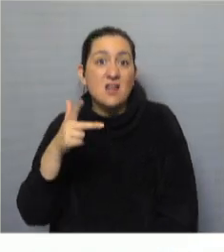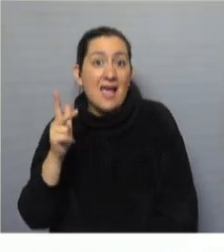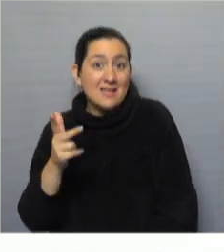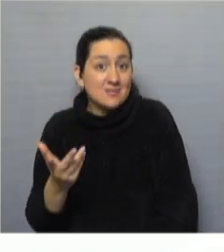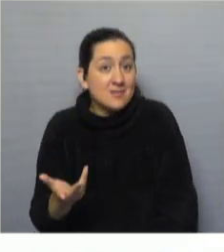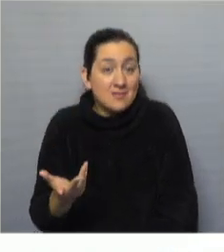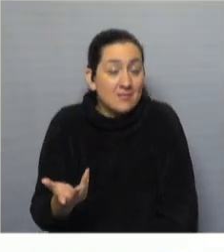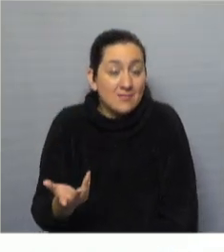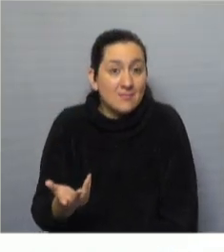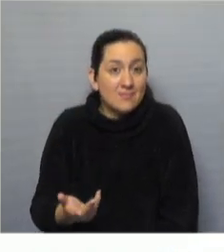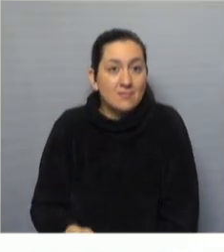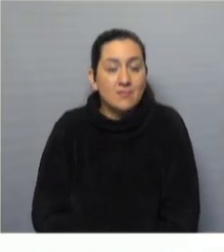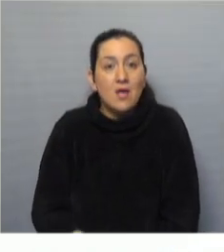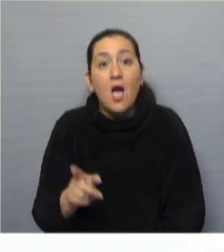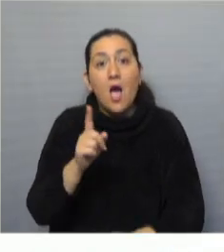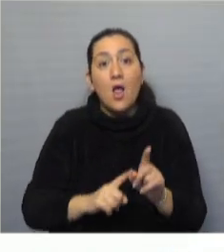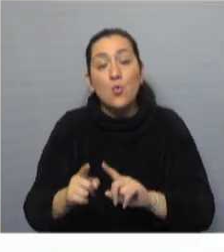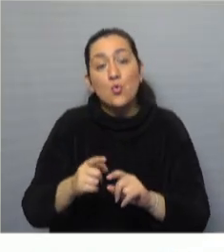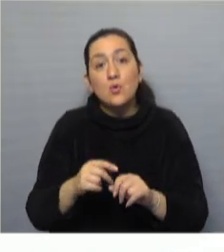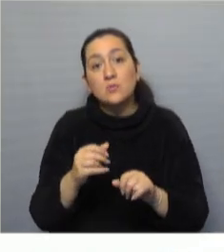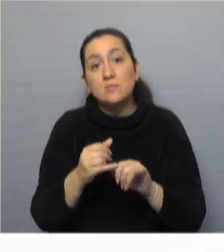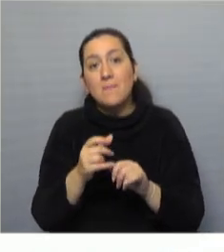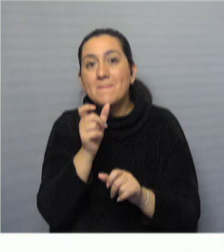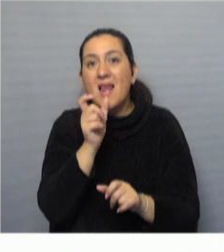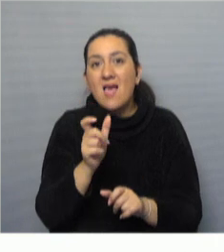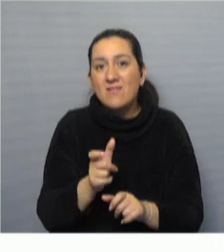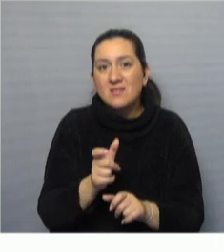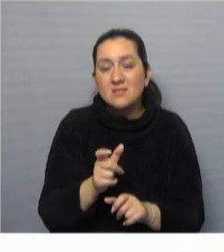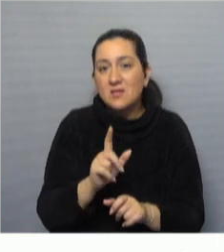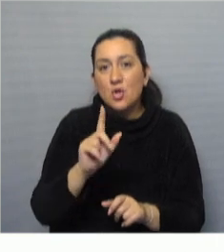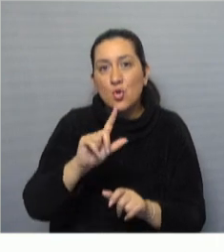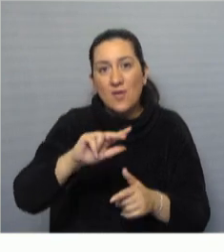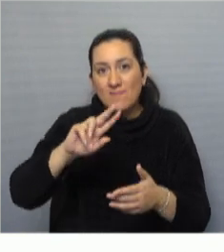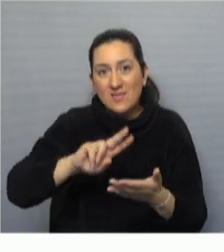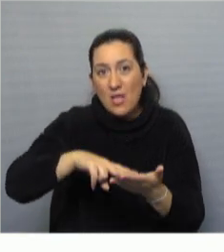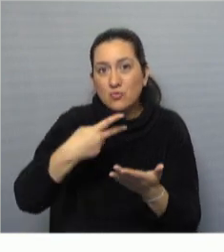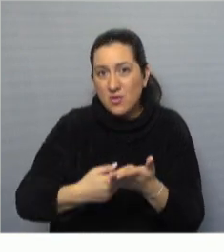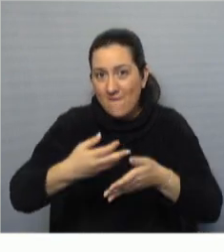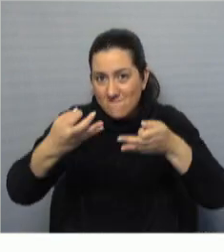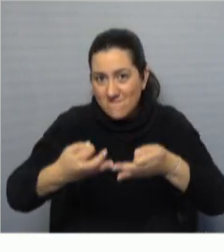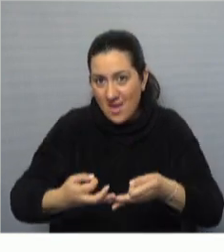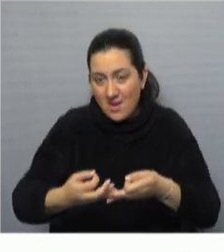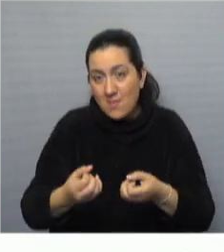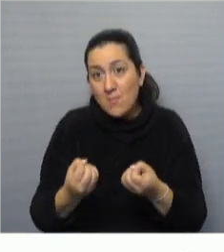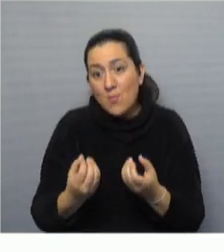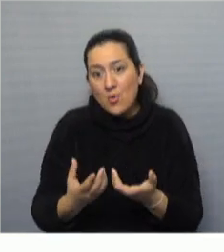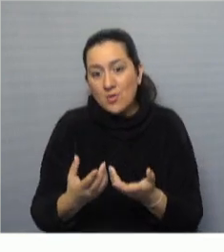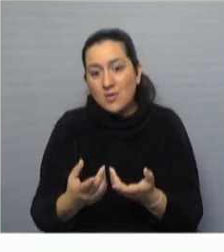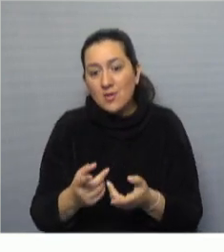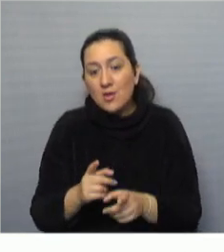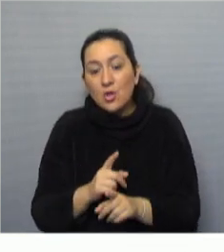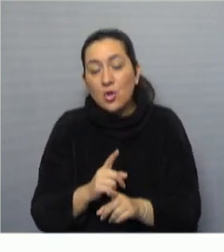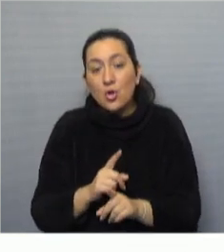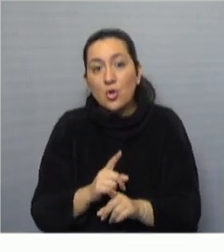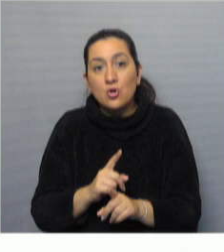o inclusive algunos mensajes que están algunas palabras que no están bien traducidas de diferentes idiomas porque no necesariamente